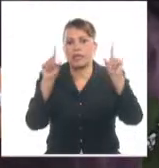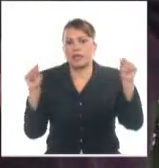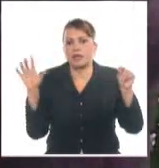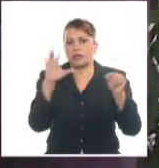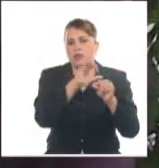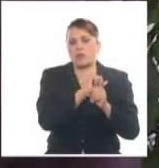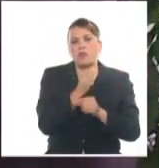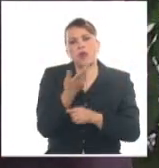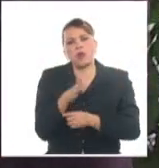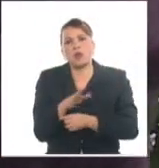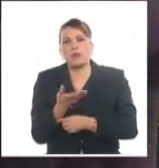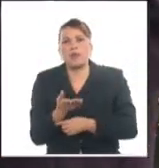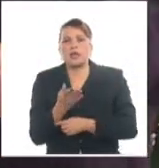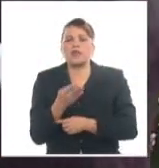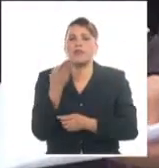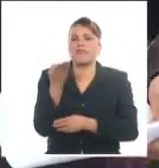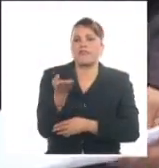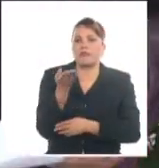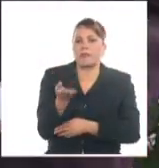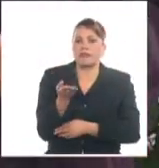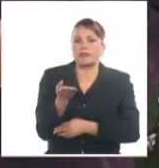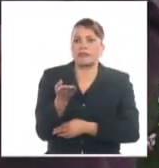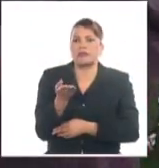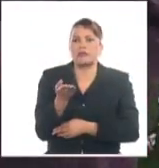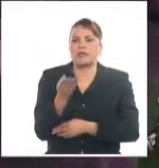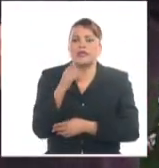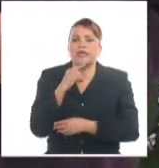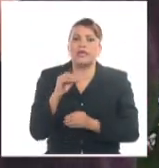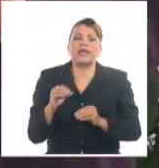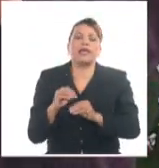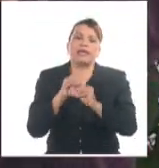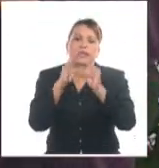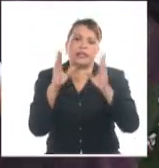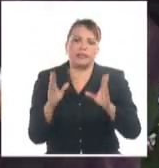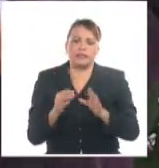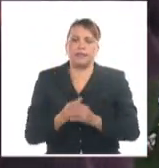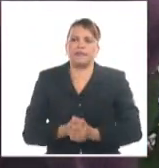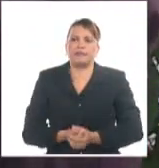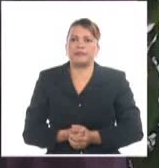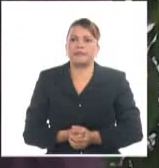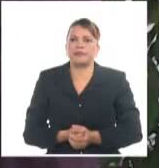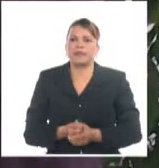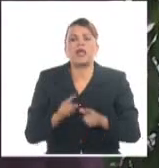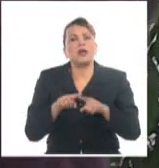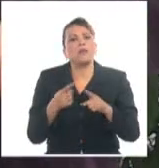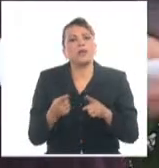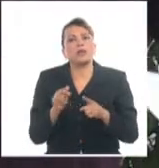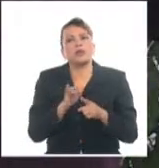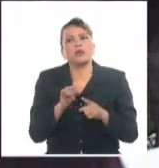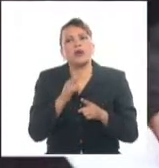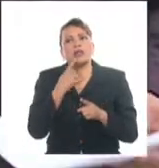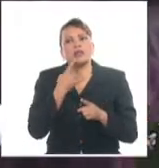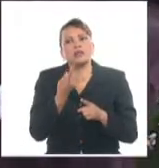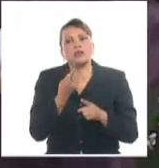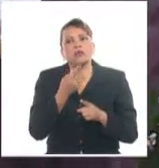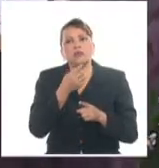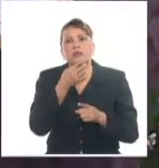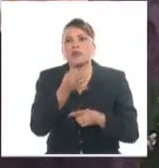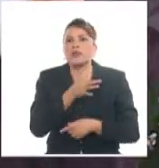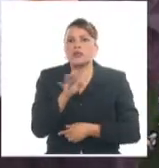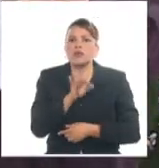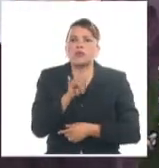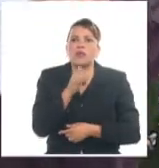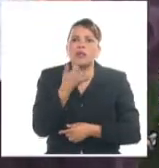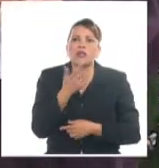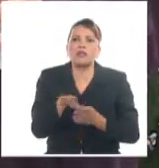estimado de la demanda de que va a ocurrir en el día. Pero ocurre, y es lo que puede ocurrir en estos días